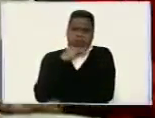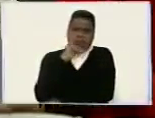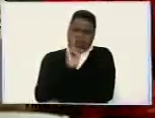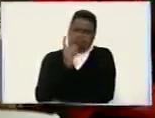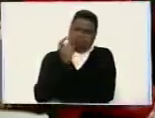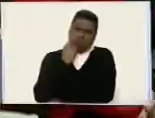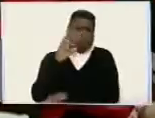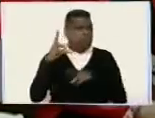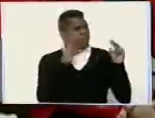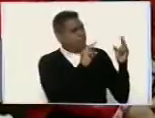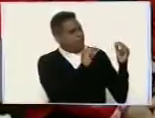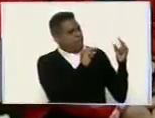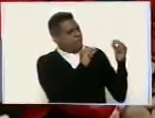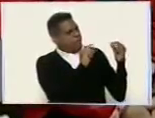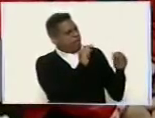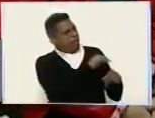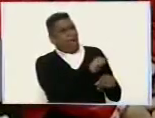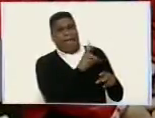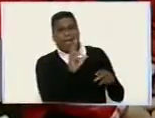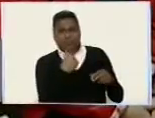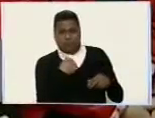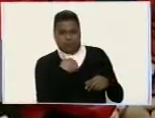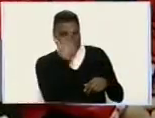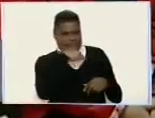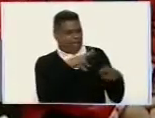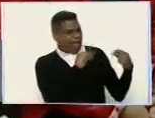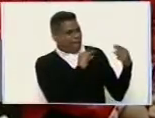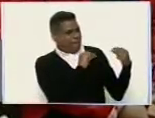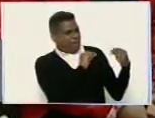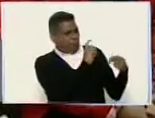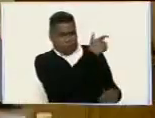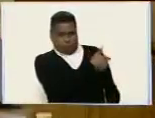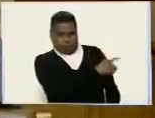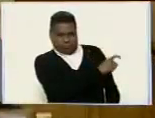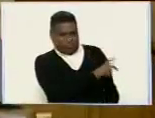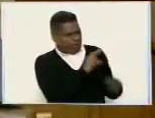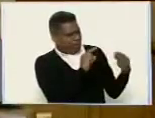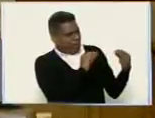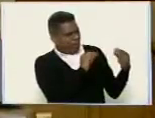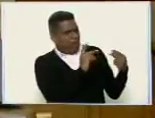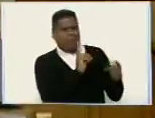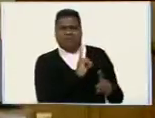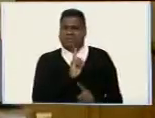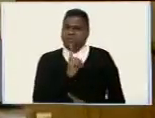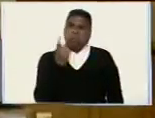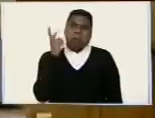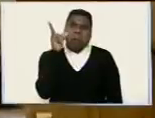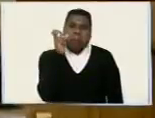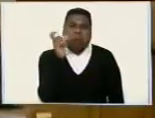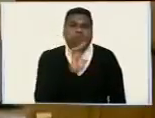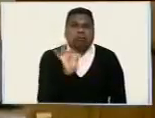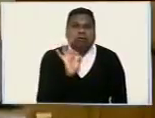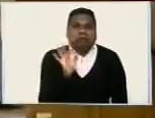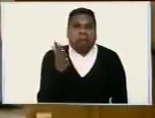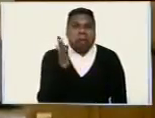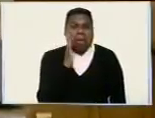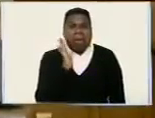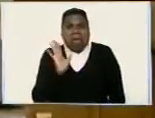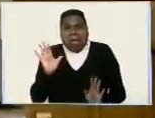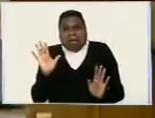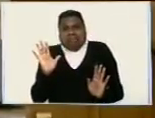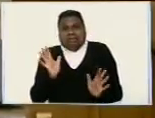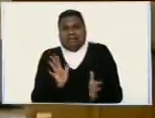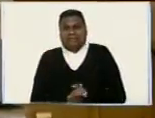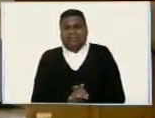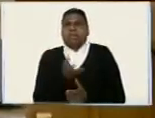lado. Es un error mío. Sin embargo, quiero decirlo, que eso, si yo tenía algún resquemor o algo, perdón,